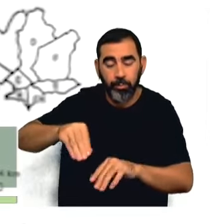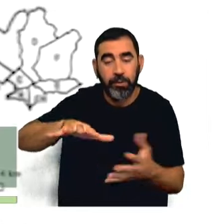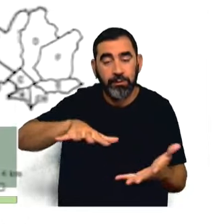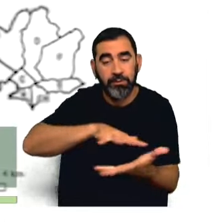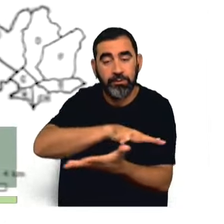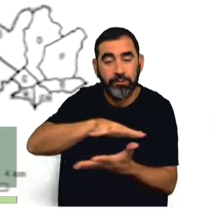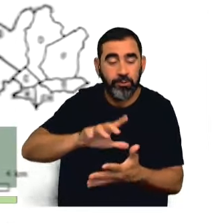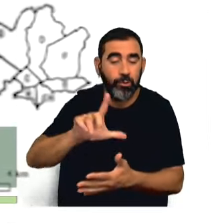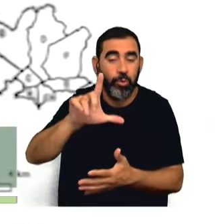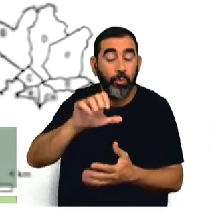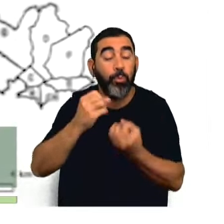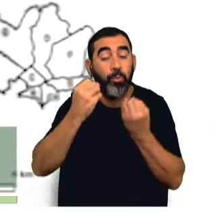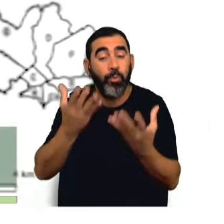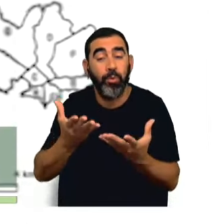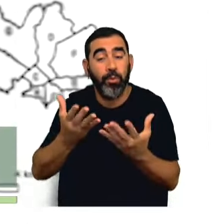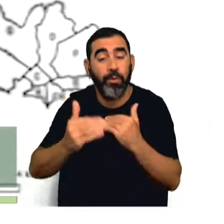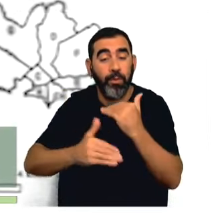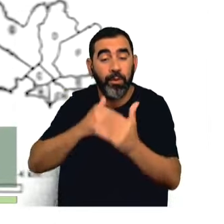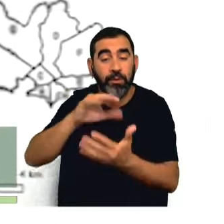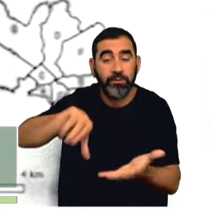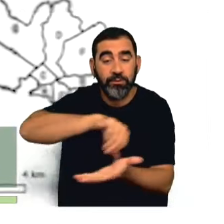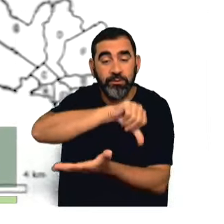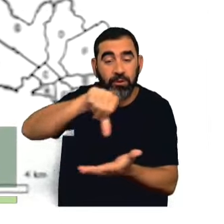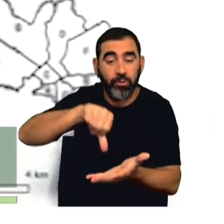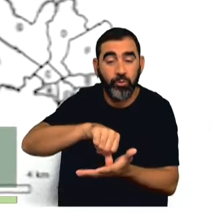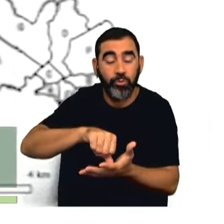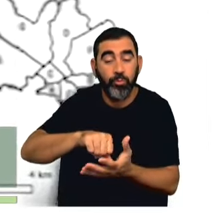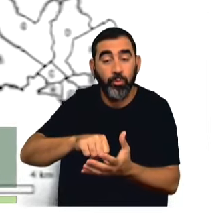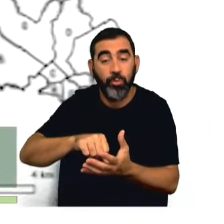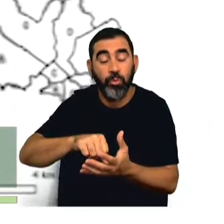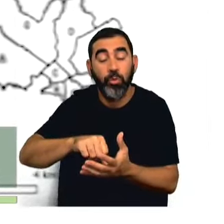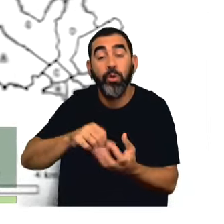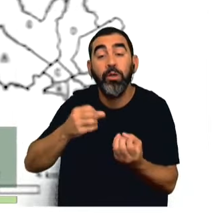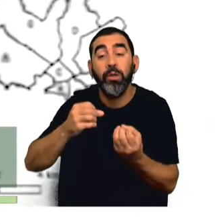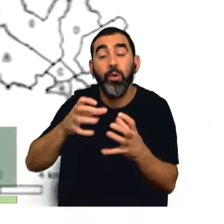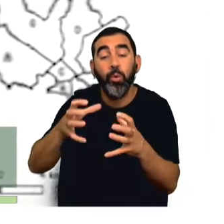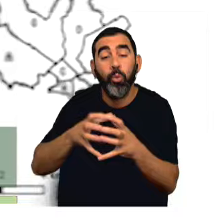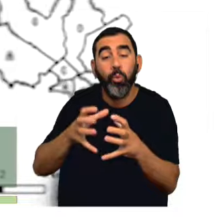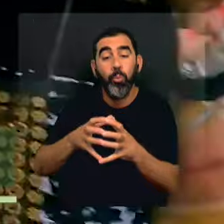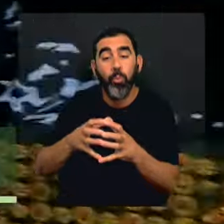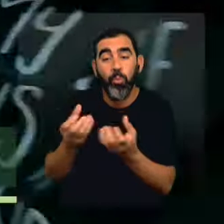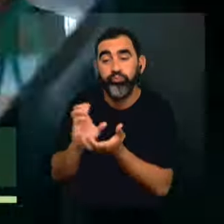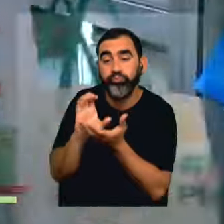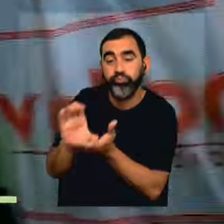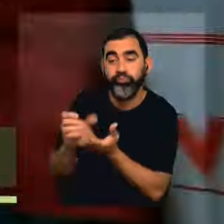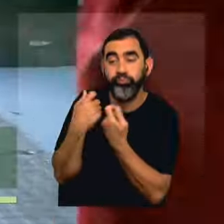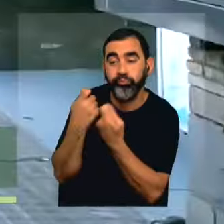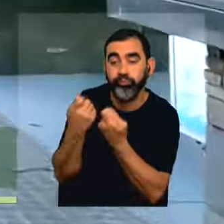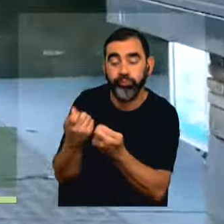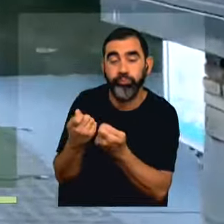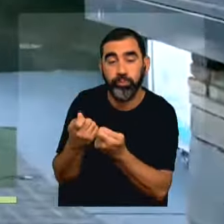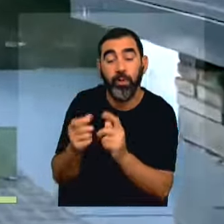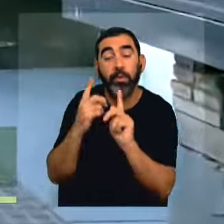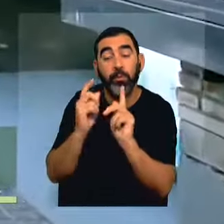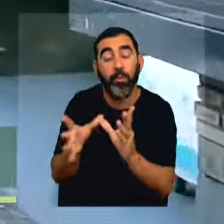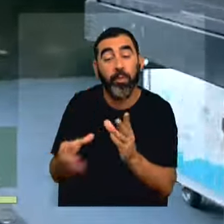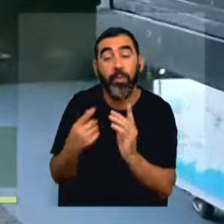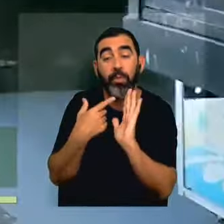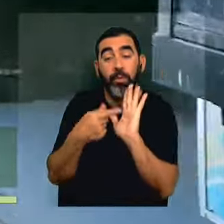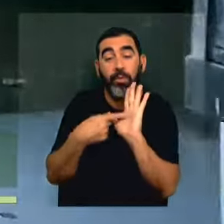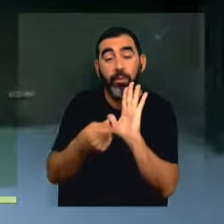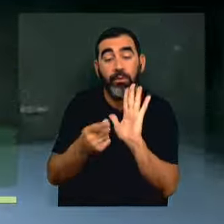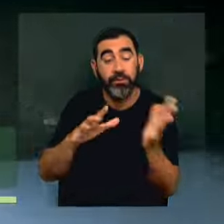como lógica en términos de desarrollo urbano ya que los sectores de ciudad consolidada canalizan más recursos el documento añade que esto